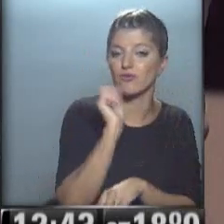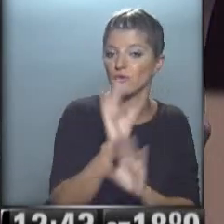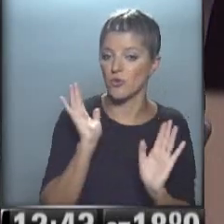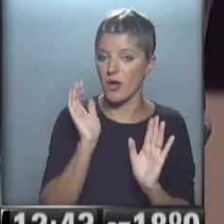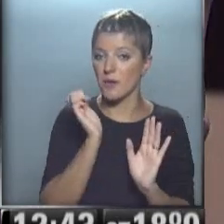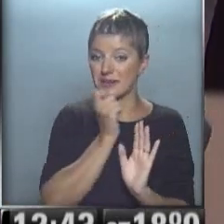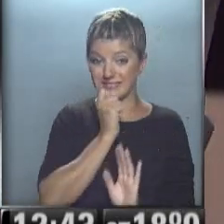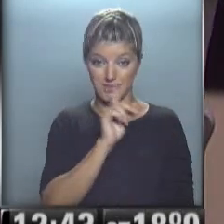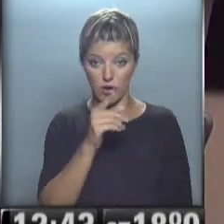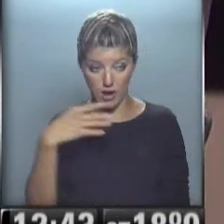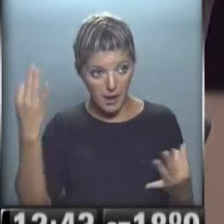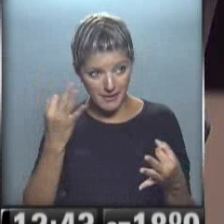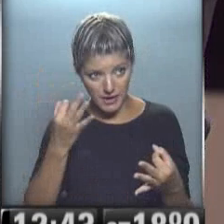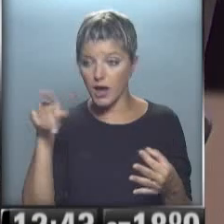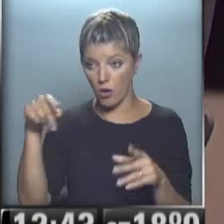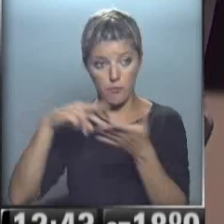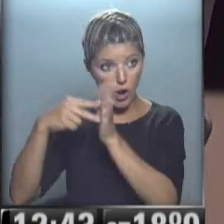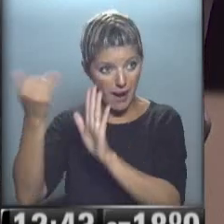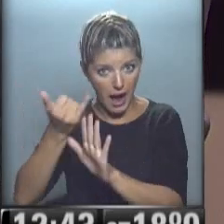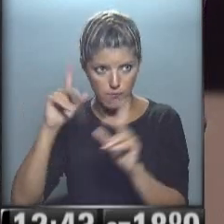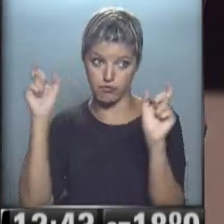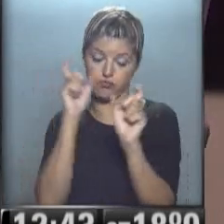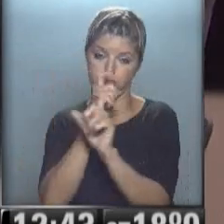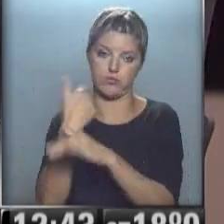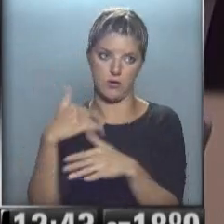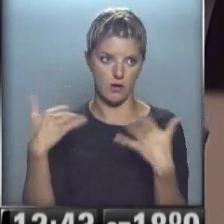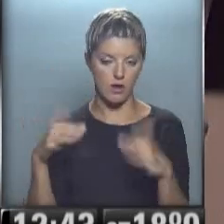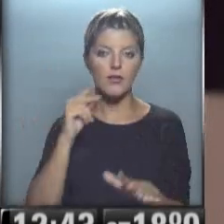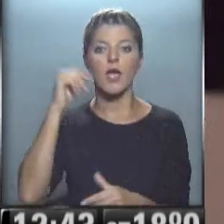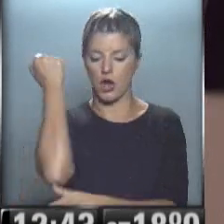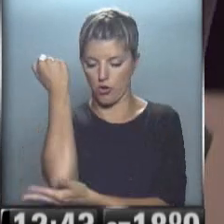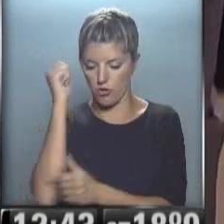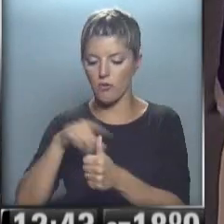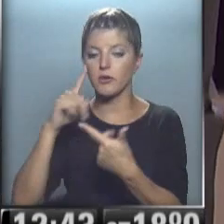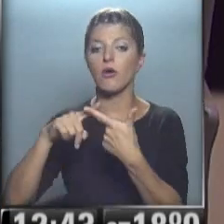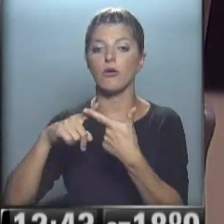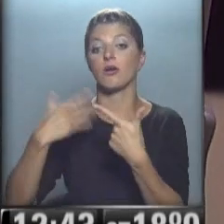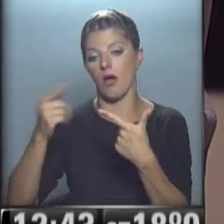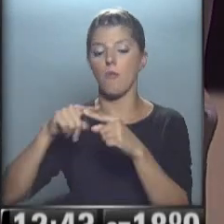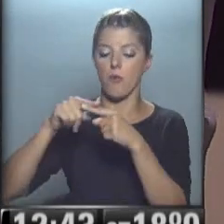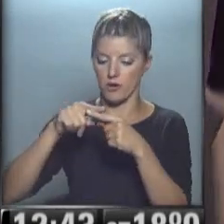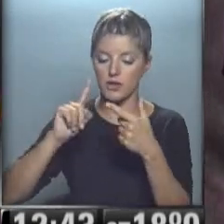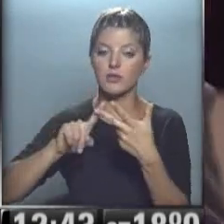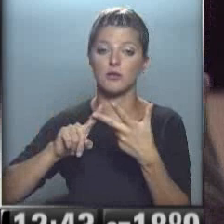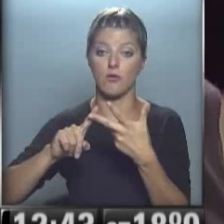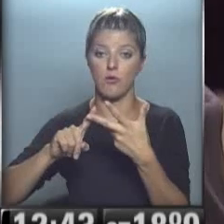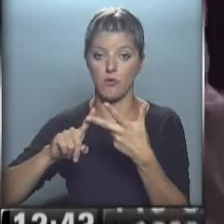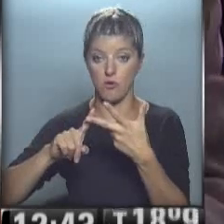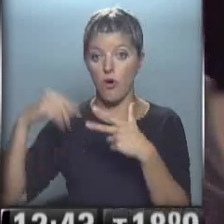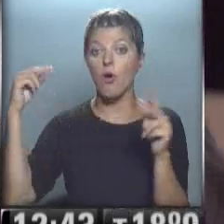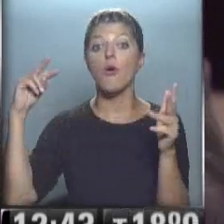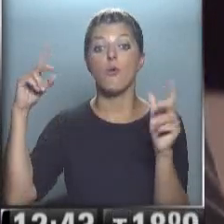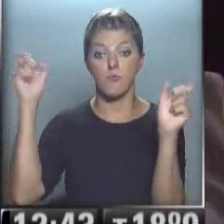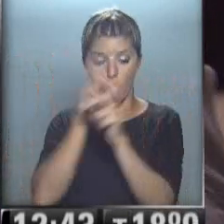porque si no es cierto digamos hay problemas y problemas muy serios tiene hoy venez problemas económicos problemas obviamente políticos este un problema de